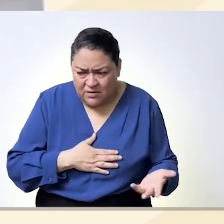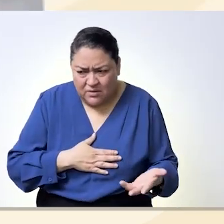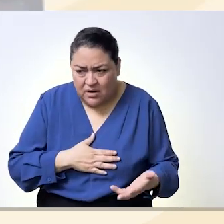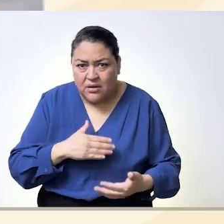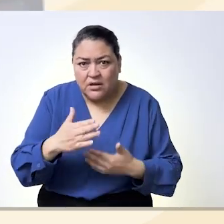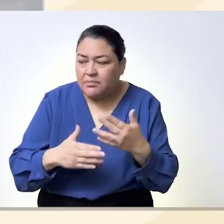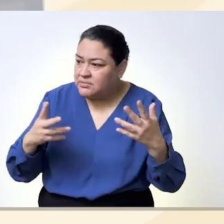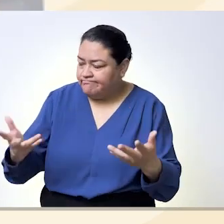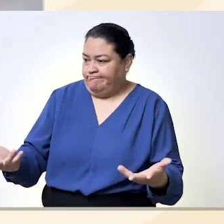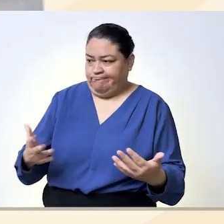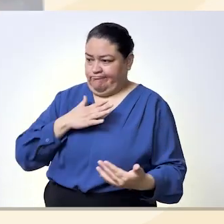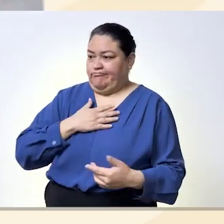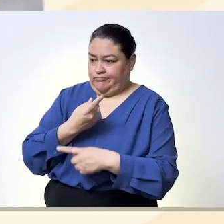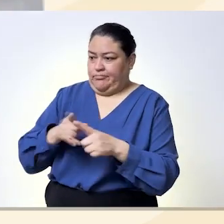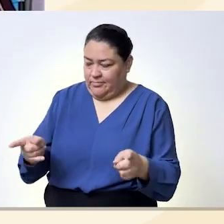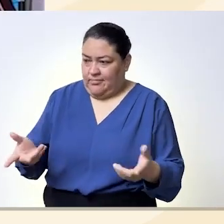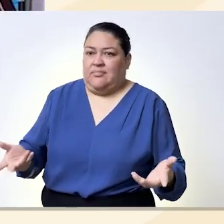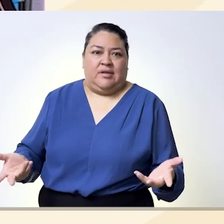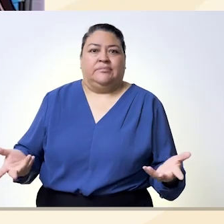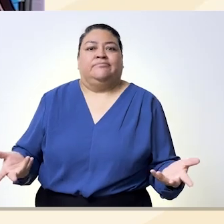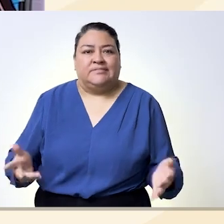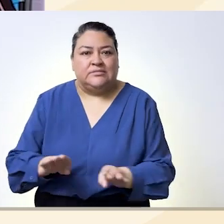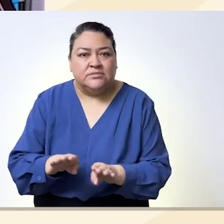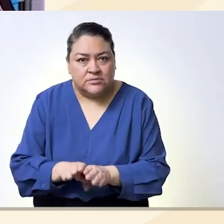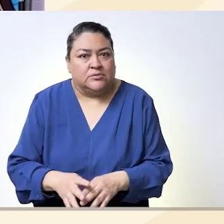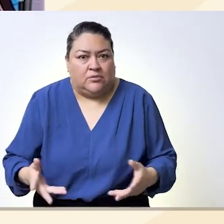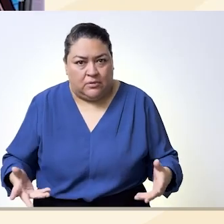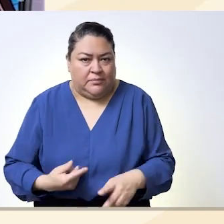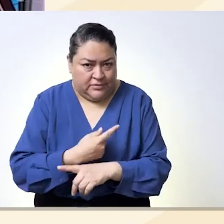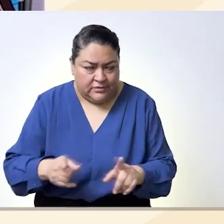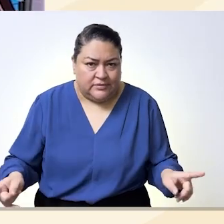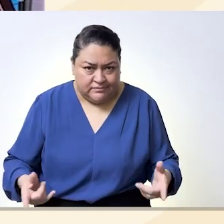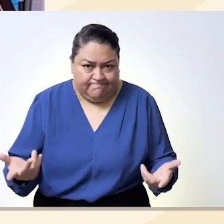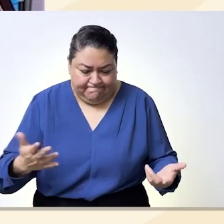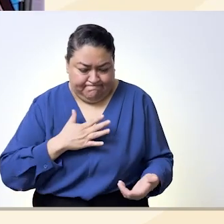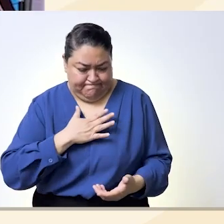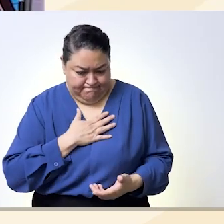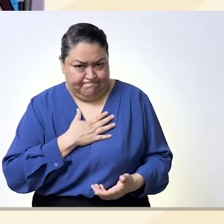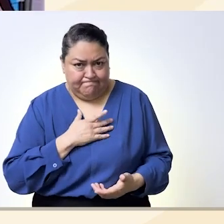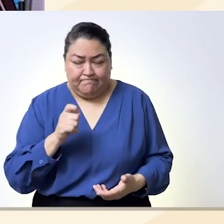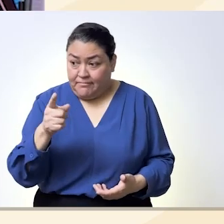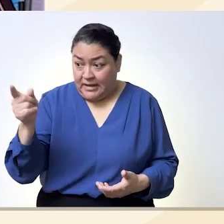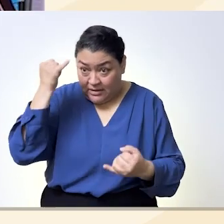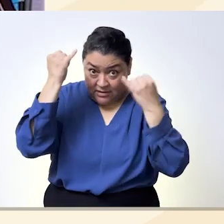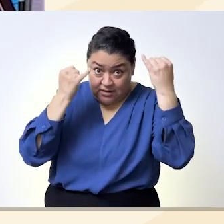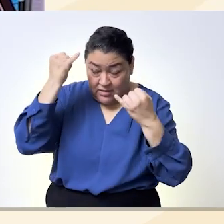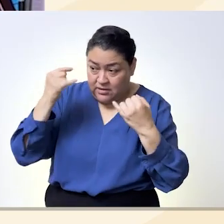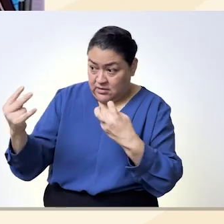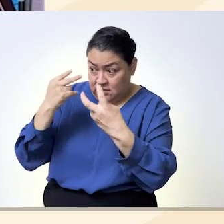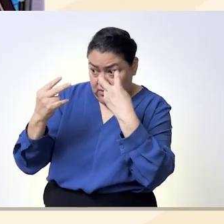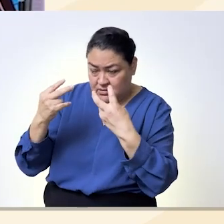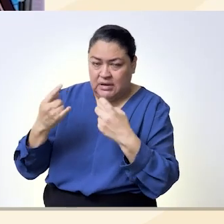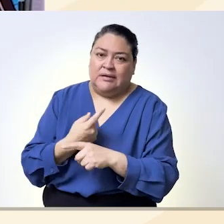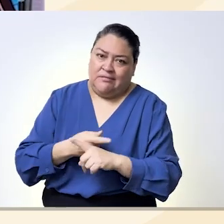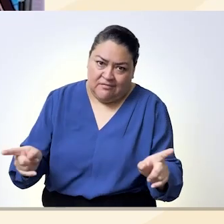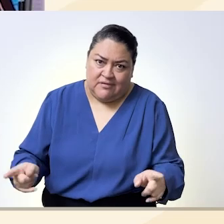enteras de desde qué valores y desde qué prejuicios la gente te está interpretando y cómo tú no puedes hacer